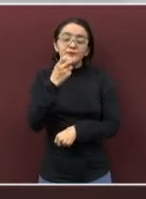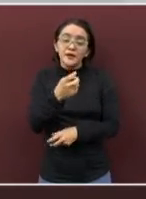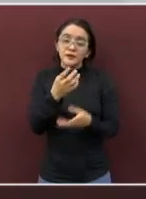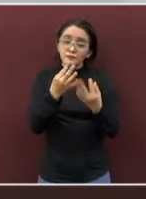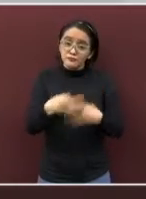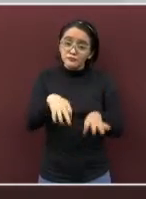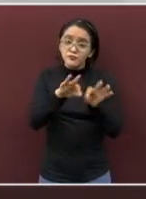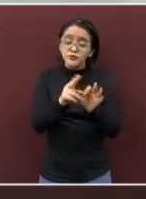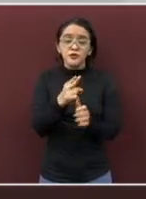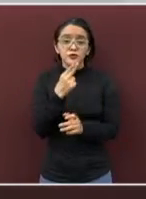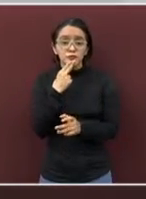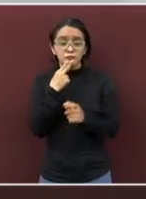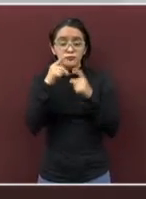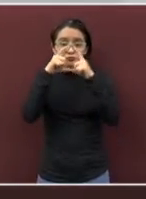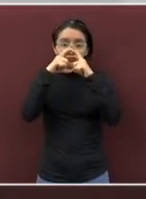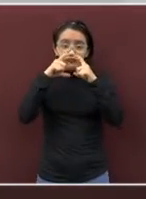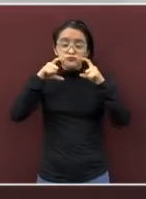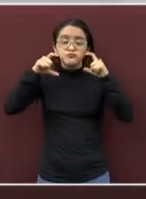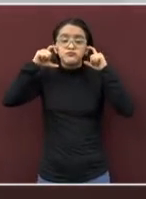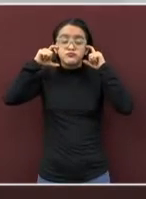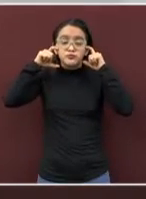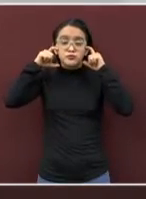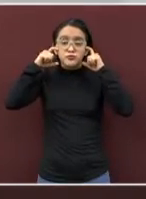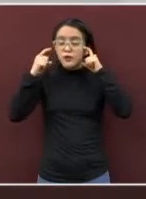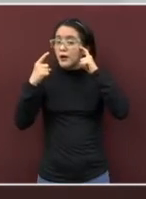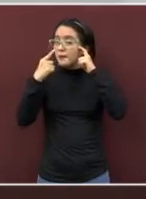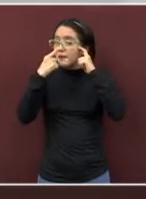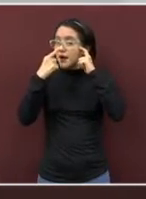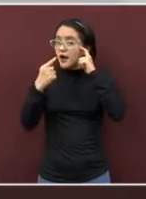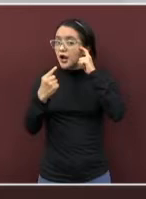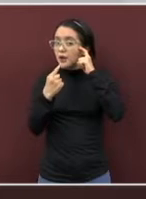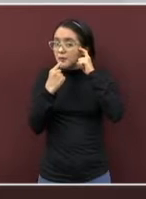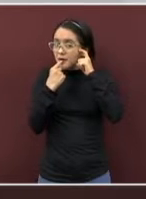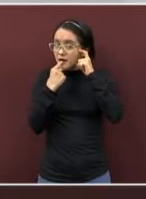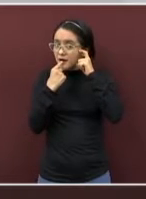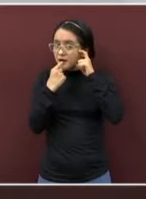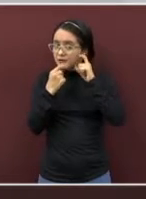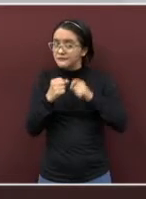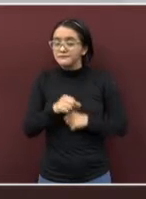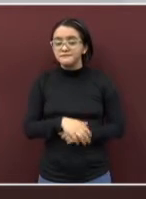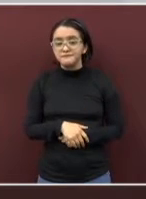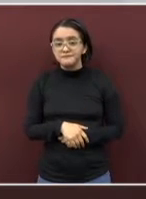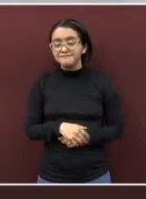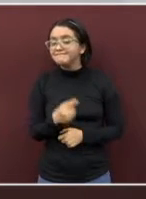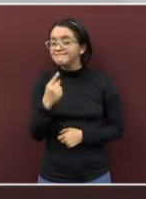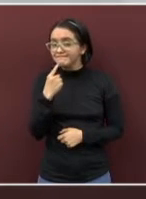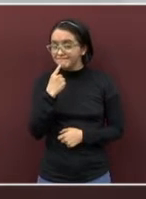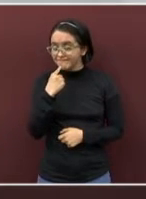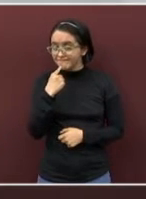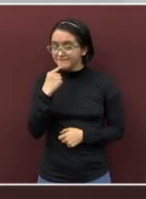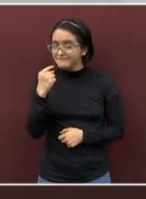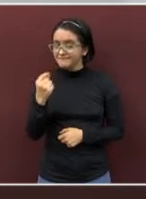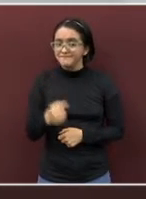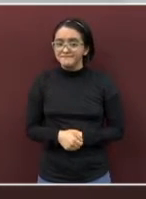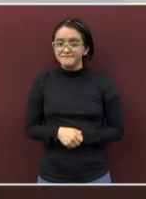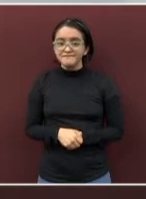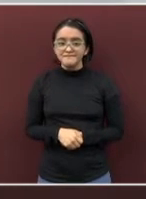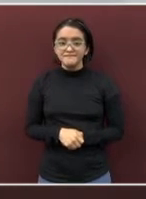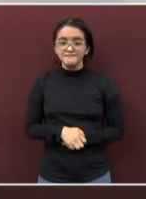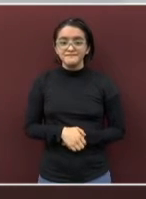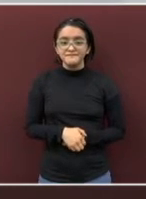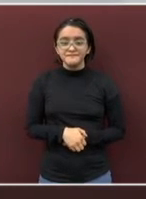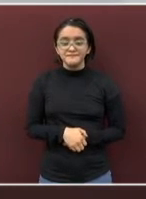cubrebocas debe cubrir la nariz la boca y la barbilla y también